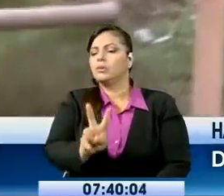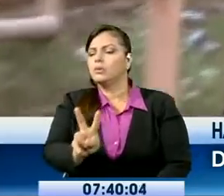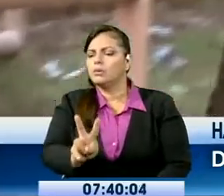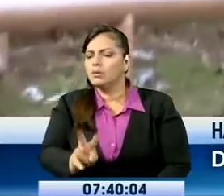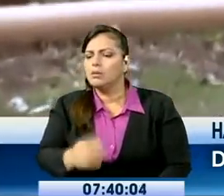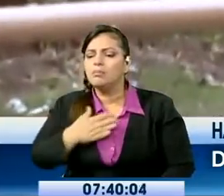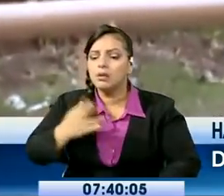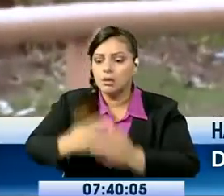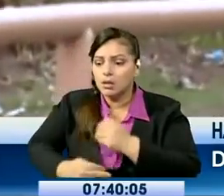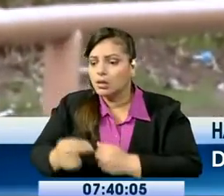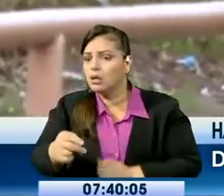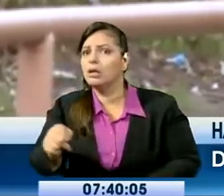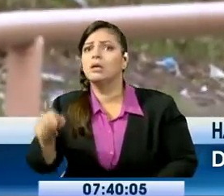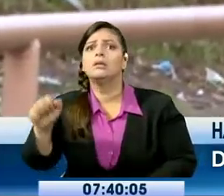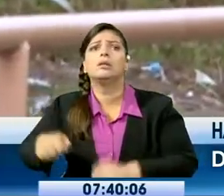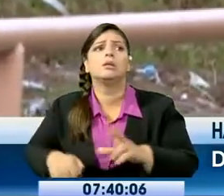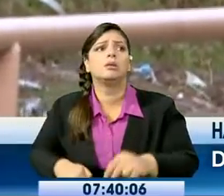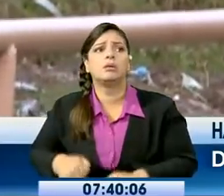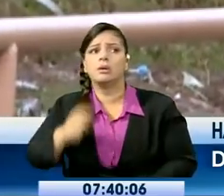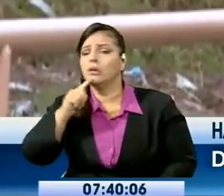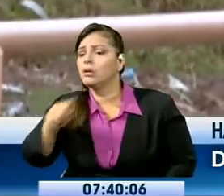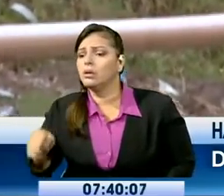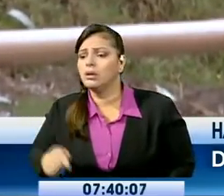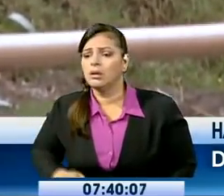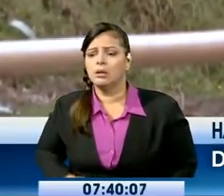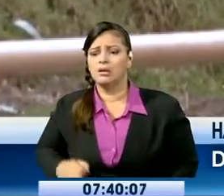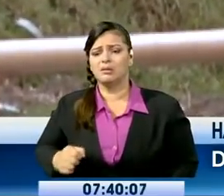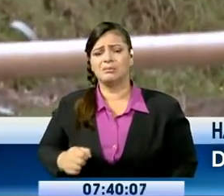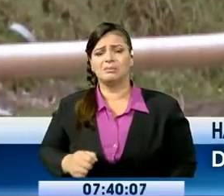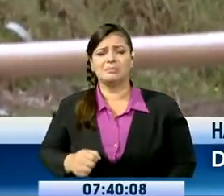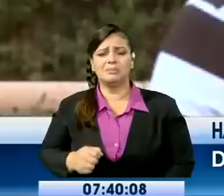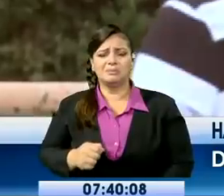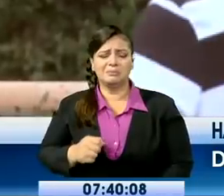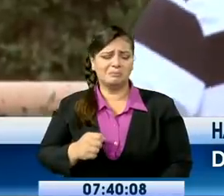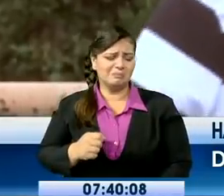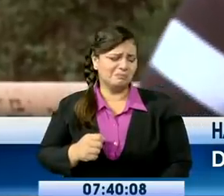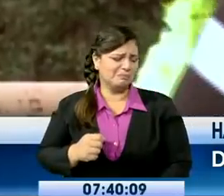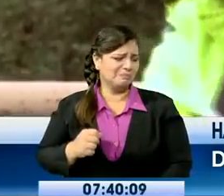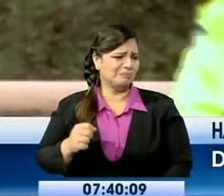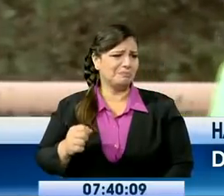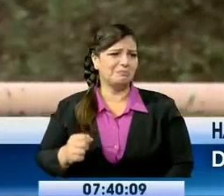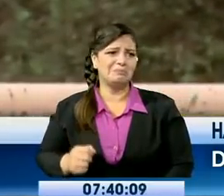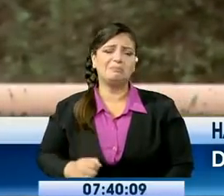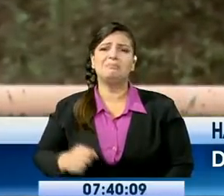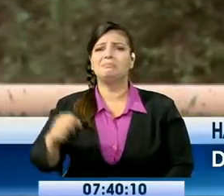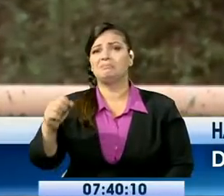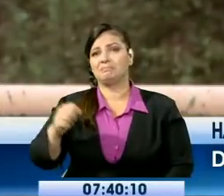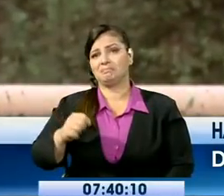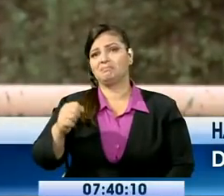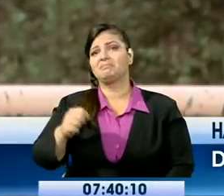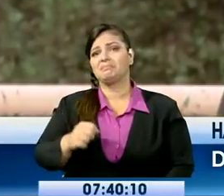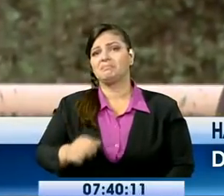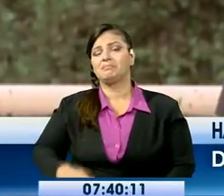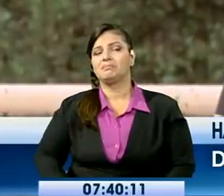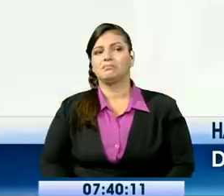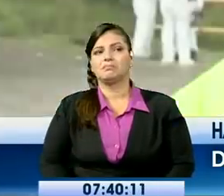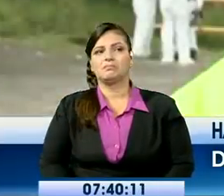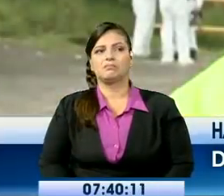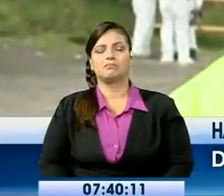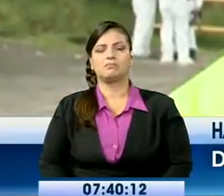poca esperanza que de pronto se fue de amanecida en sus prácticas profesionales. Se terminó en el filo de la quebrada del barrio Santa